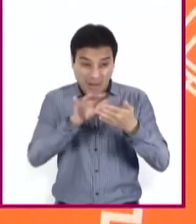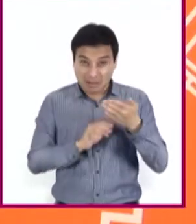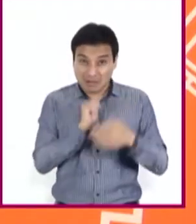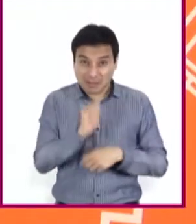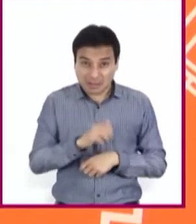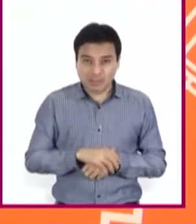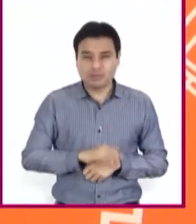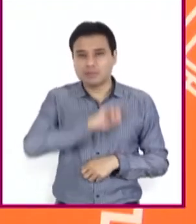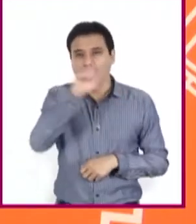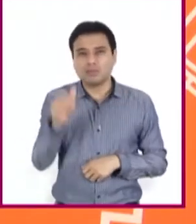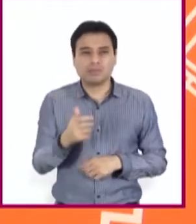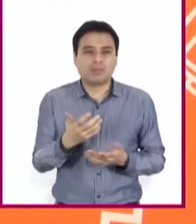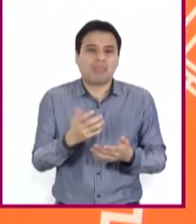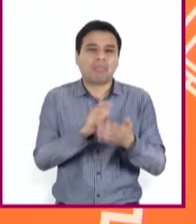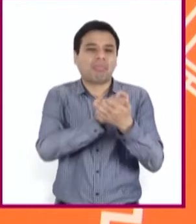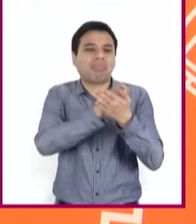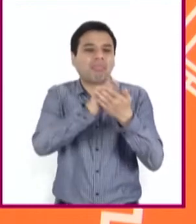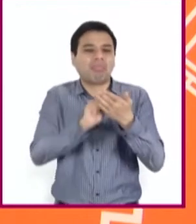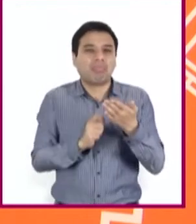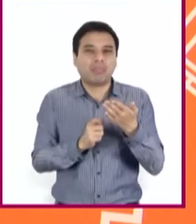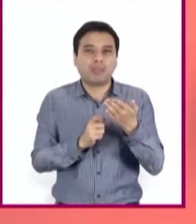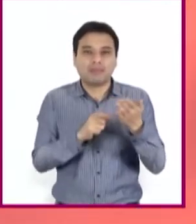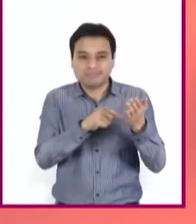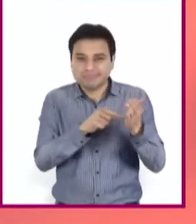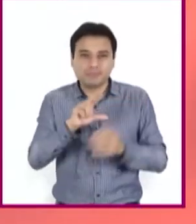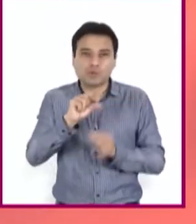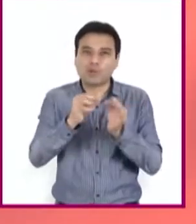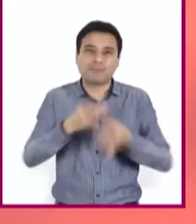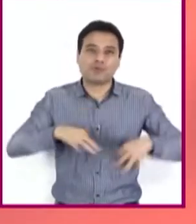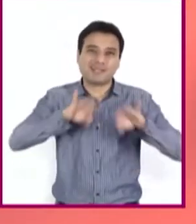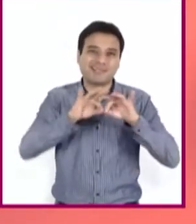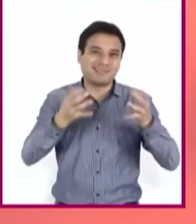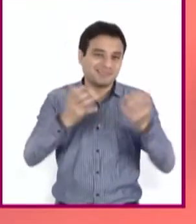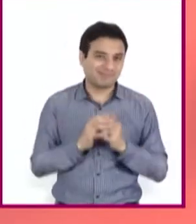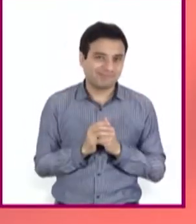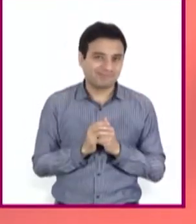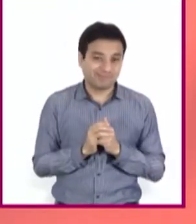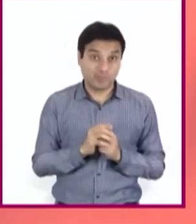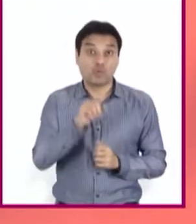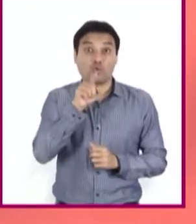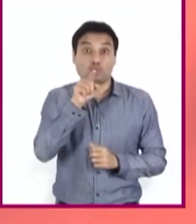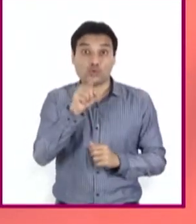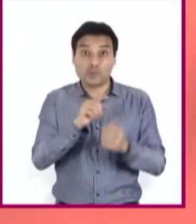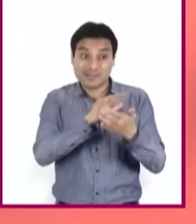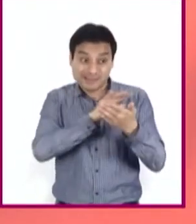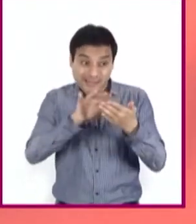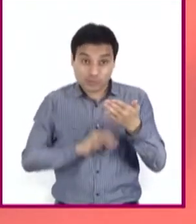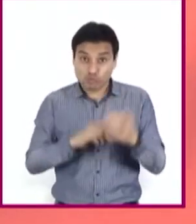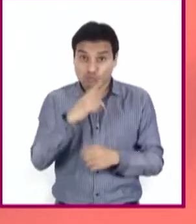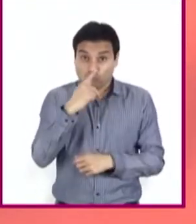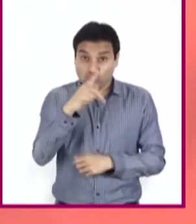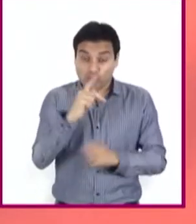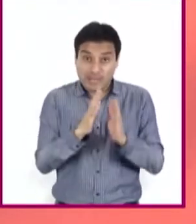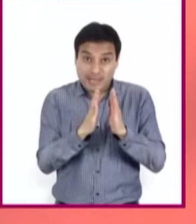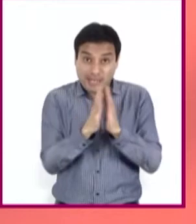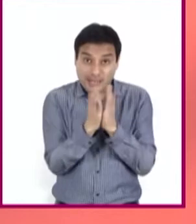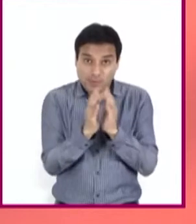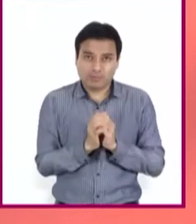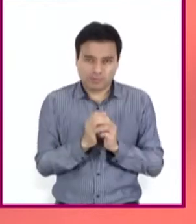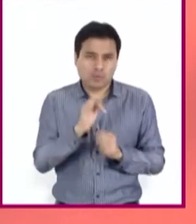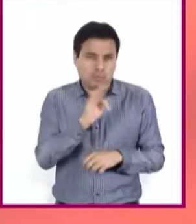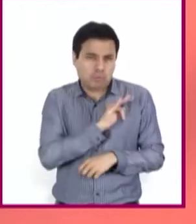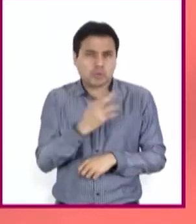que subrayen información que no es necesaria. Si están trabajando con un texto impreso propio, pueden usar